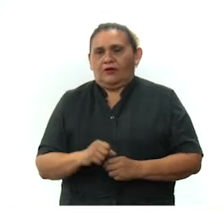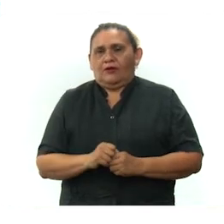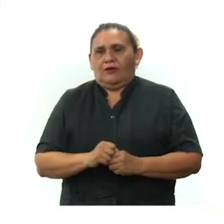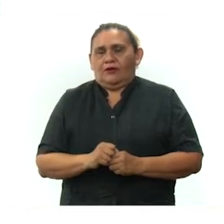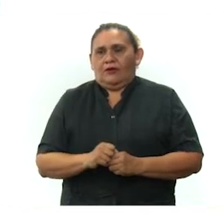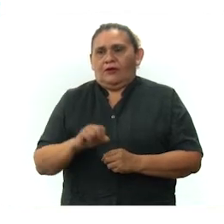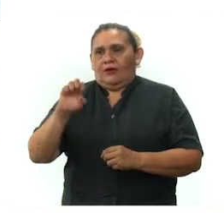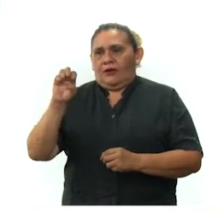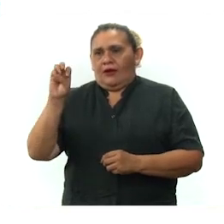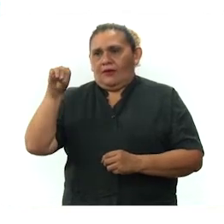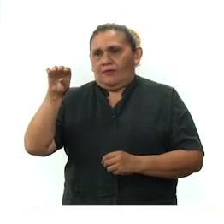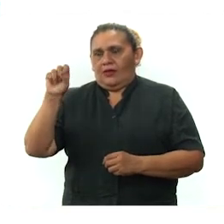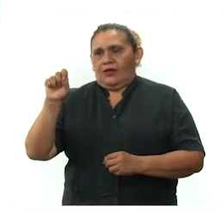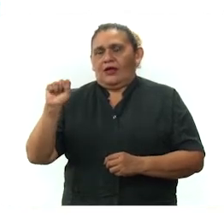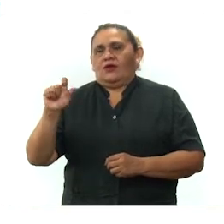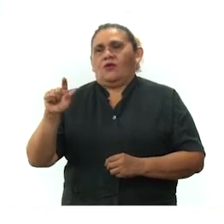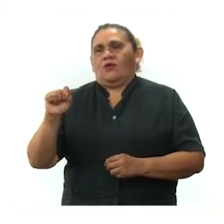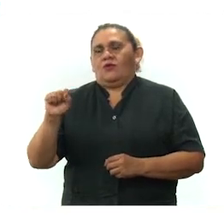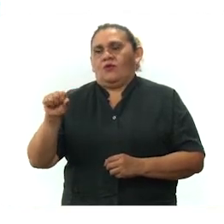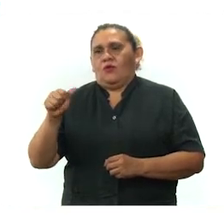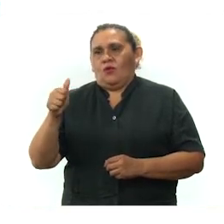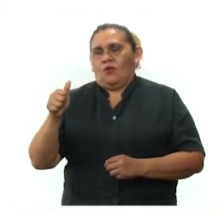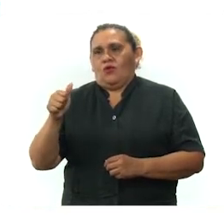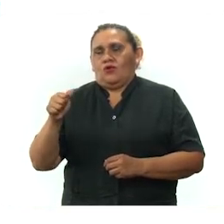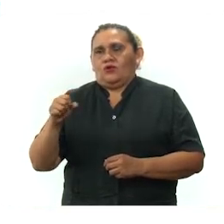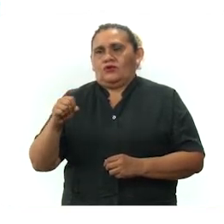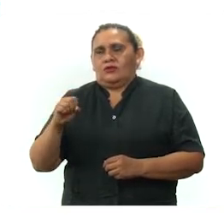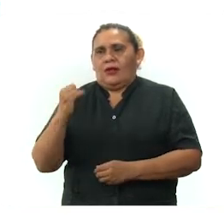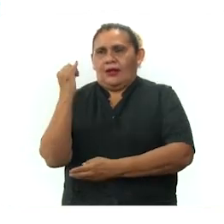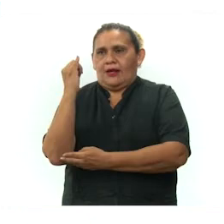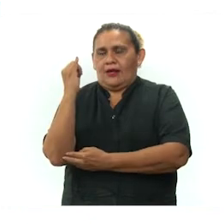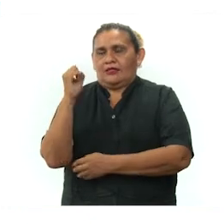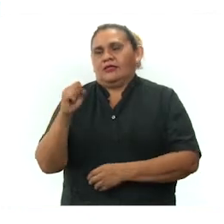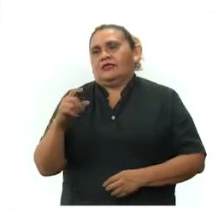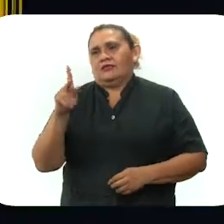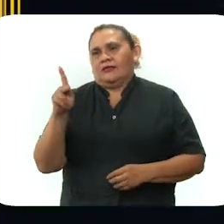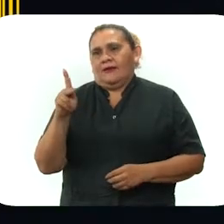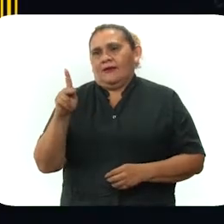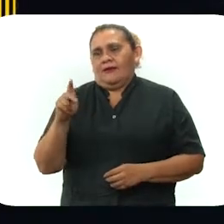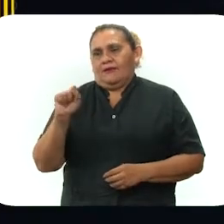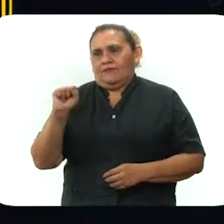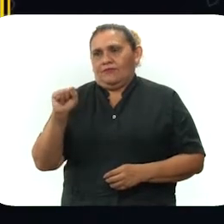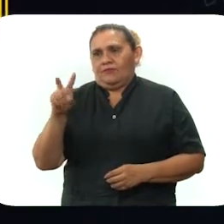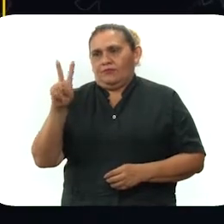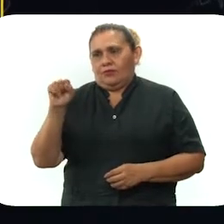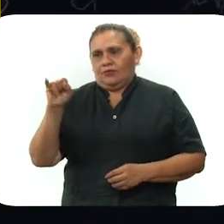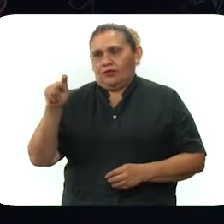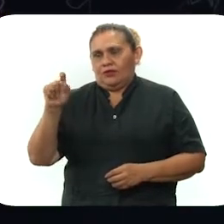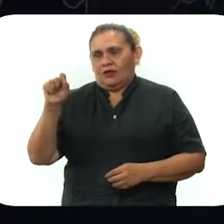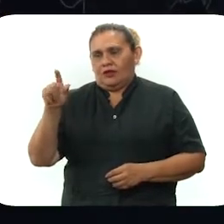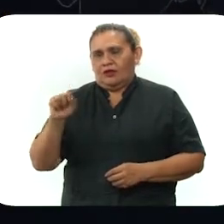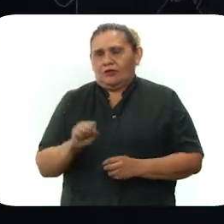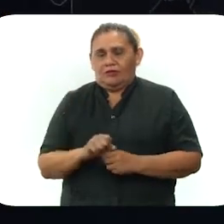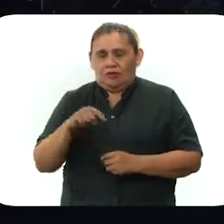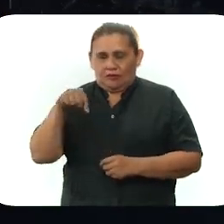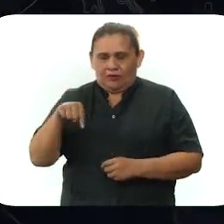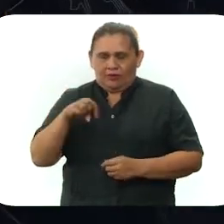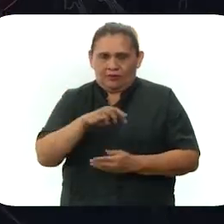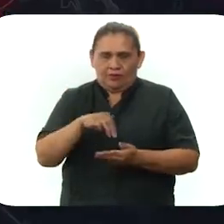Emiliano Zapata Oriente 11 y Jardines de Vista Alegre 10. Específicamente en Mérida se han